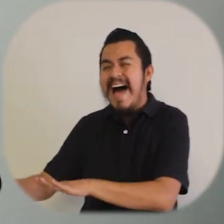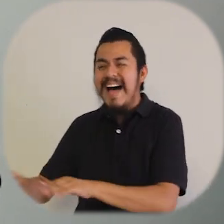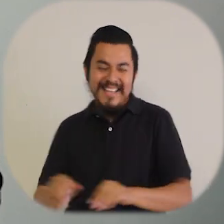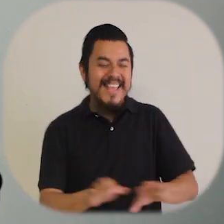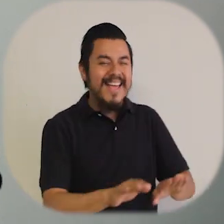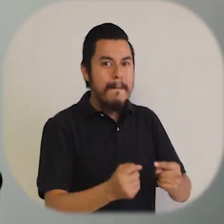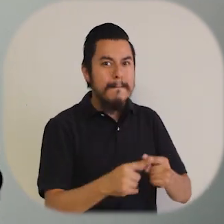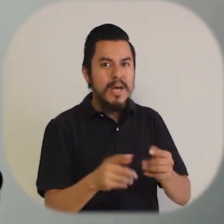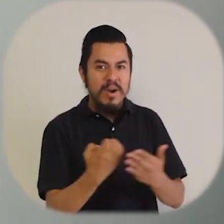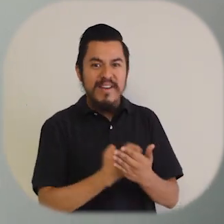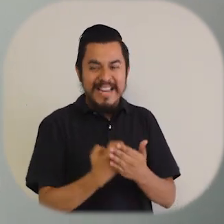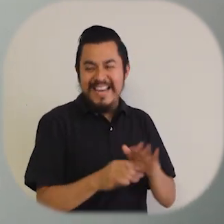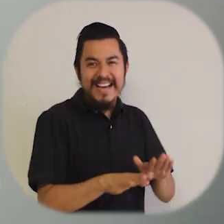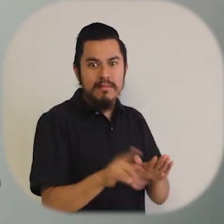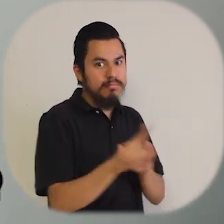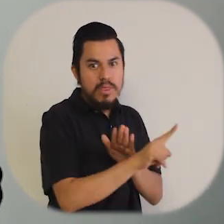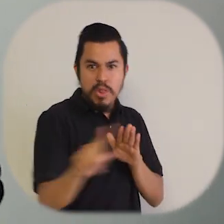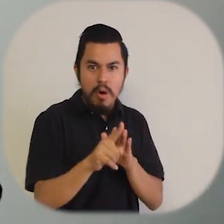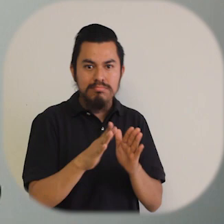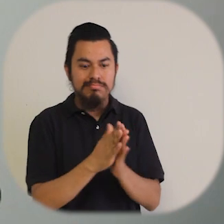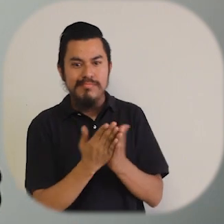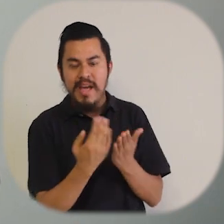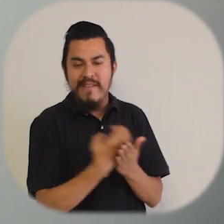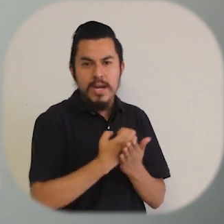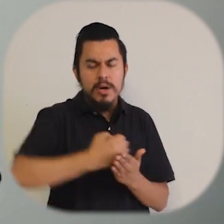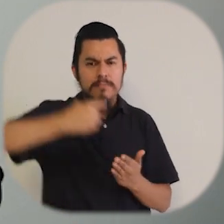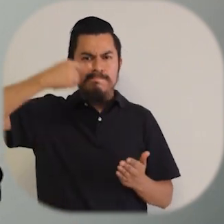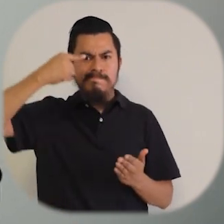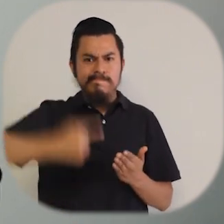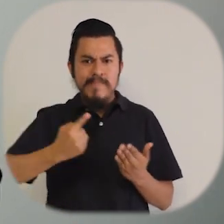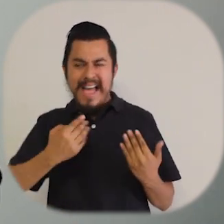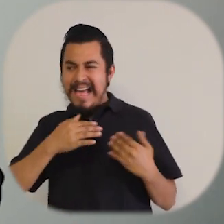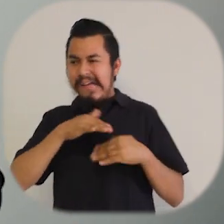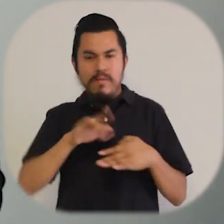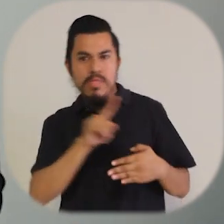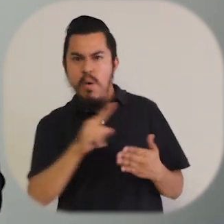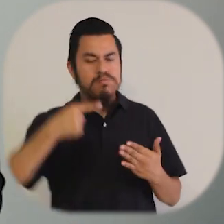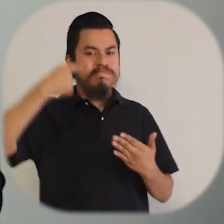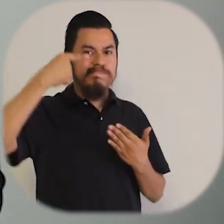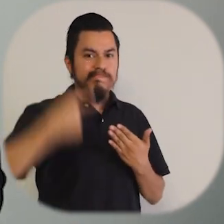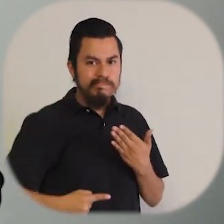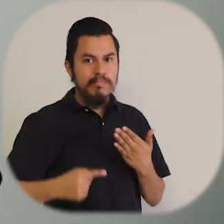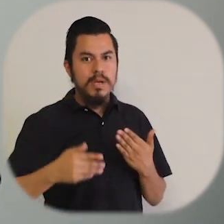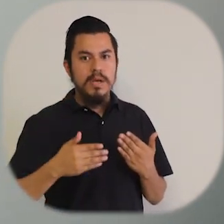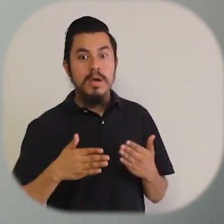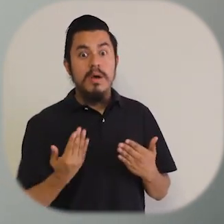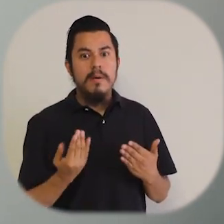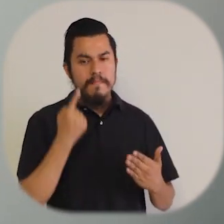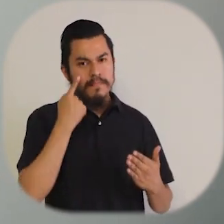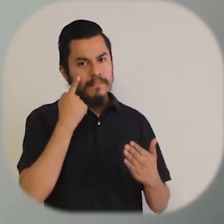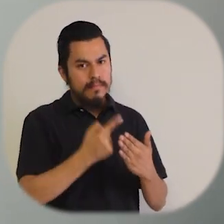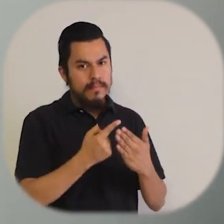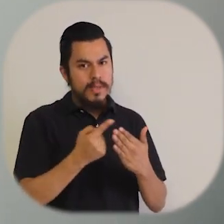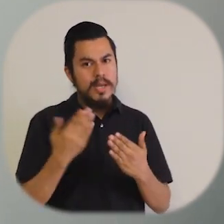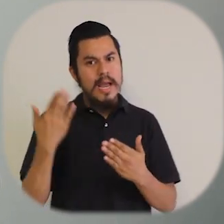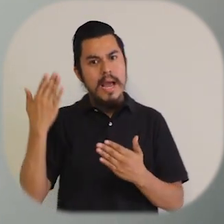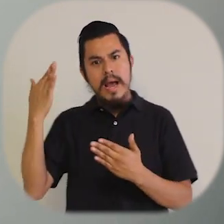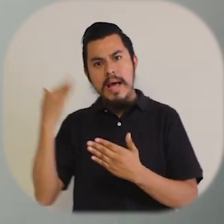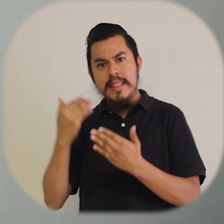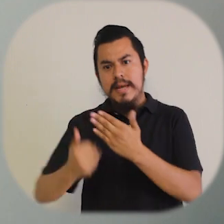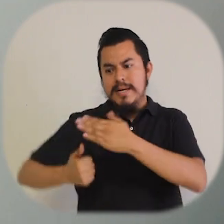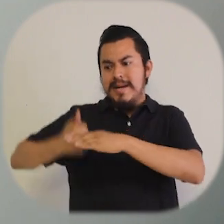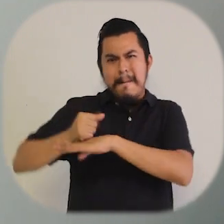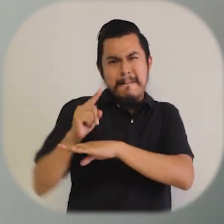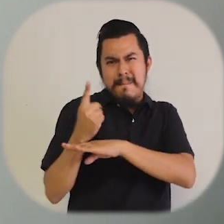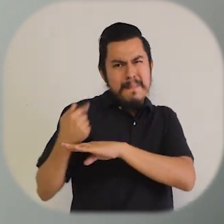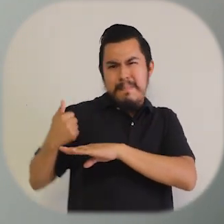se mezclaba en lo que es el evangelio. Pero si lo vemos desde otro punto de vista, ya desde la iglesia primitiva, Satanás hizo